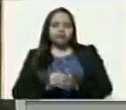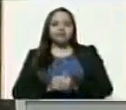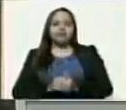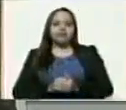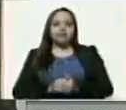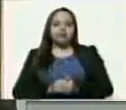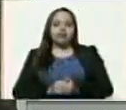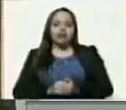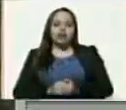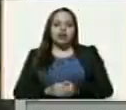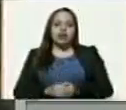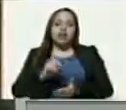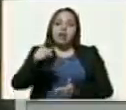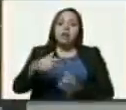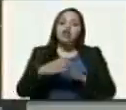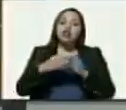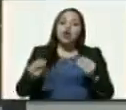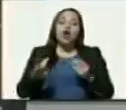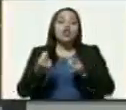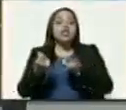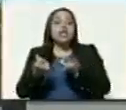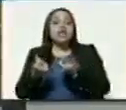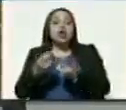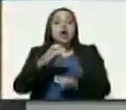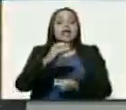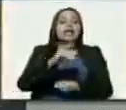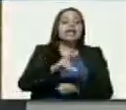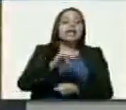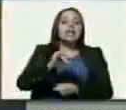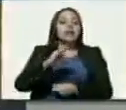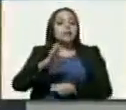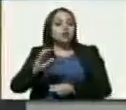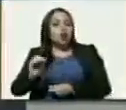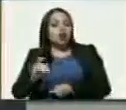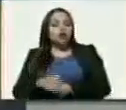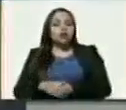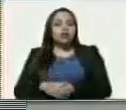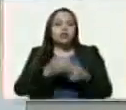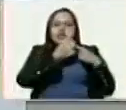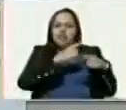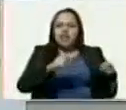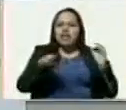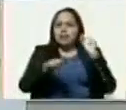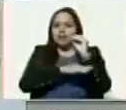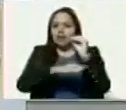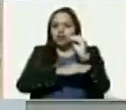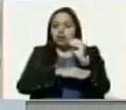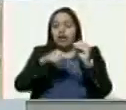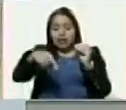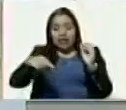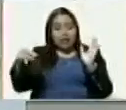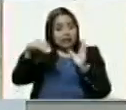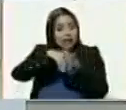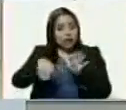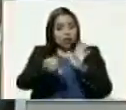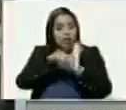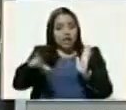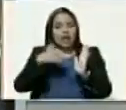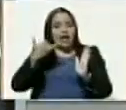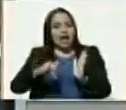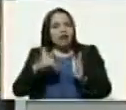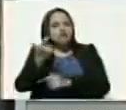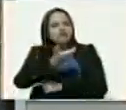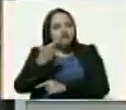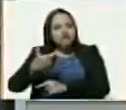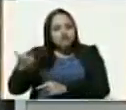todas aquellas criptomonedas o criptoactivos distintos al petro. Eso es algo que ya se colocó en la ley, que se va a ir implementando en función de